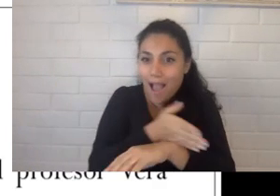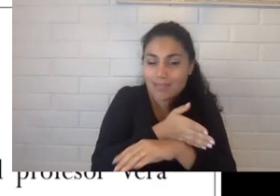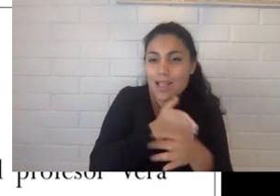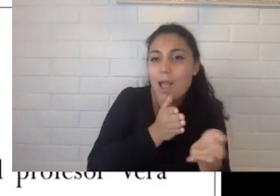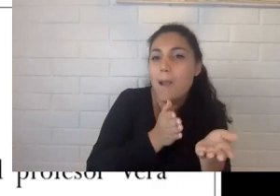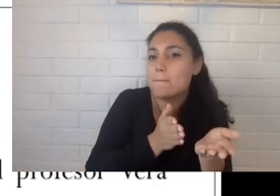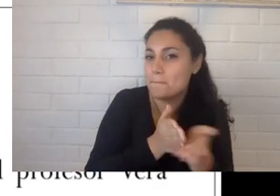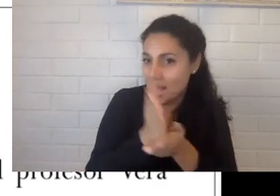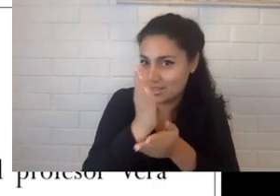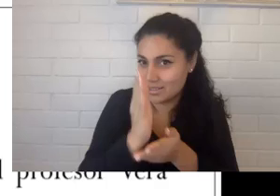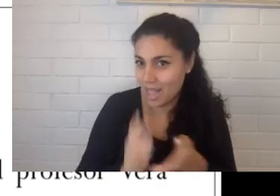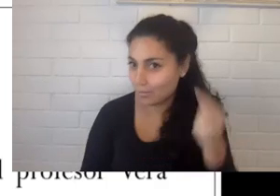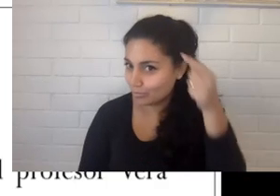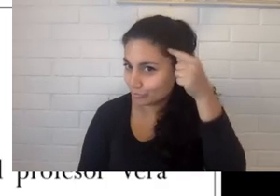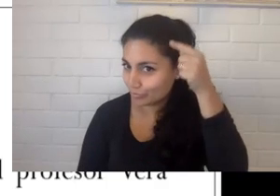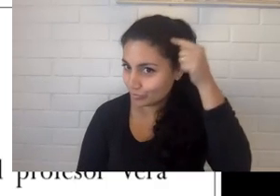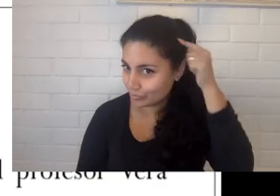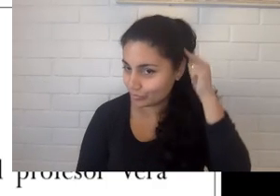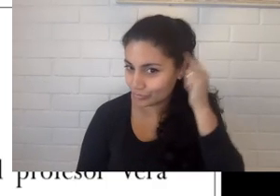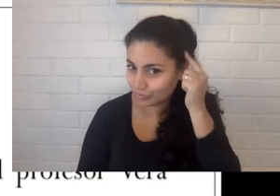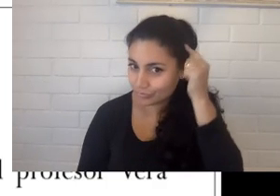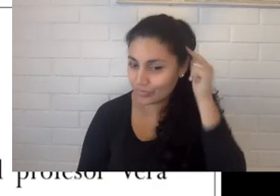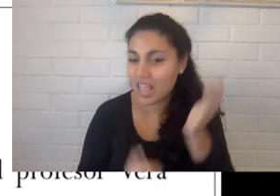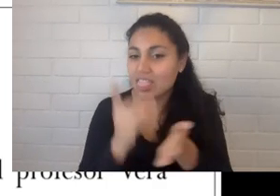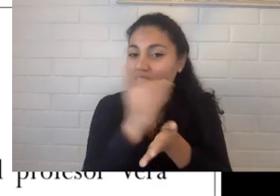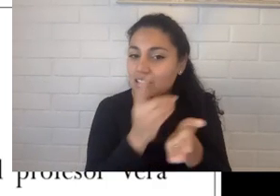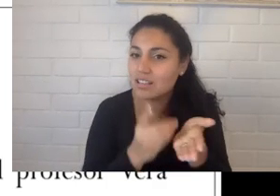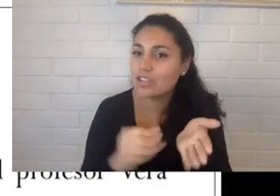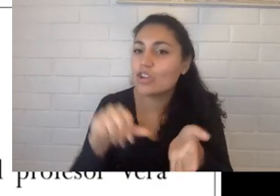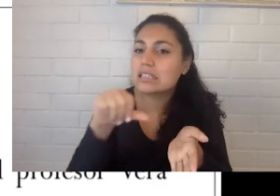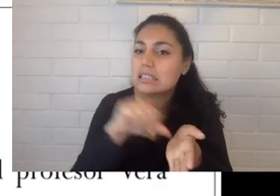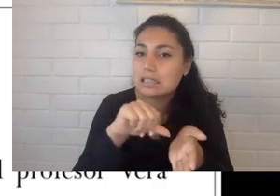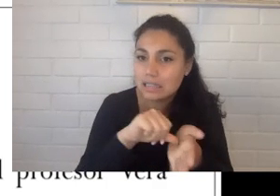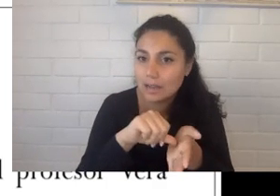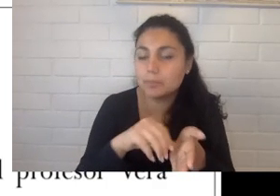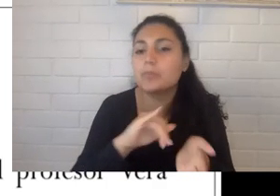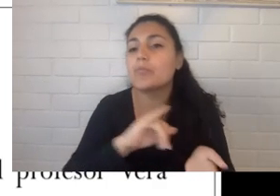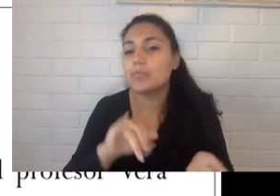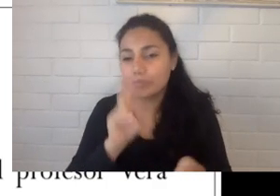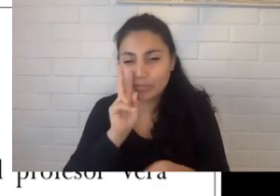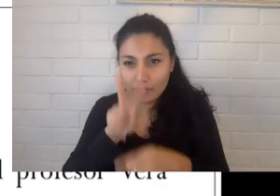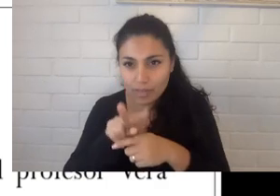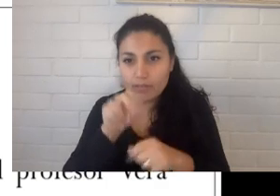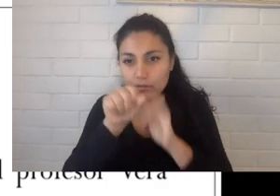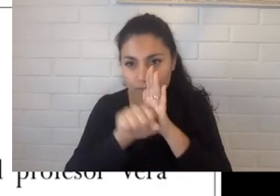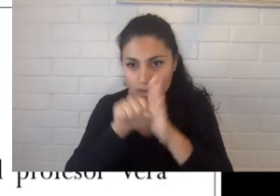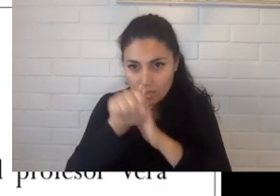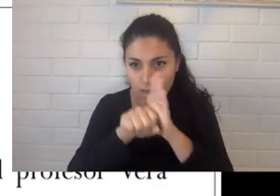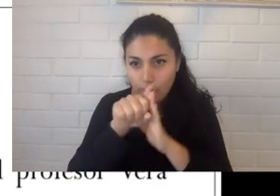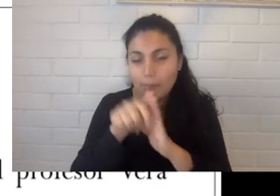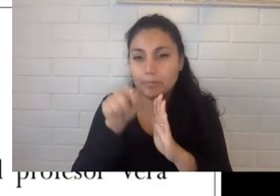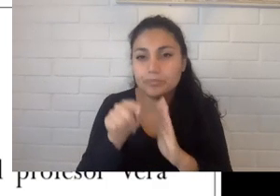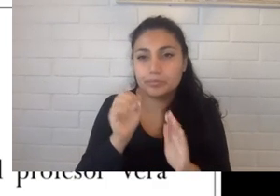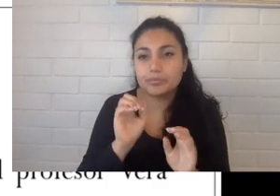encuentro bastante valorable es su diseño central. De hecho, la próxima video que ustedes van a ver va a estar asociado directamente a lo que es